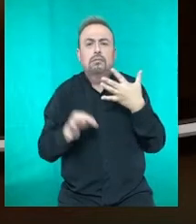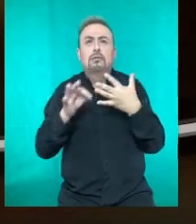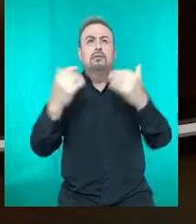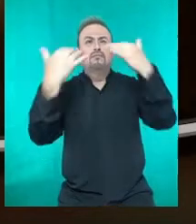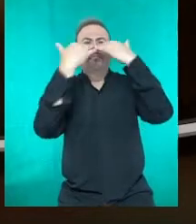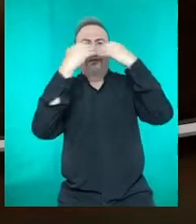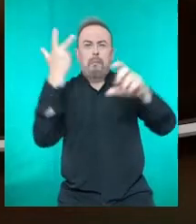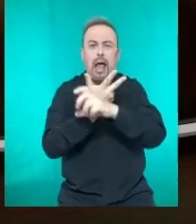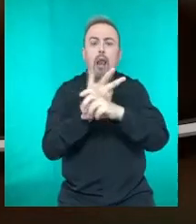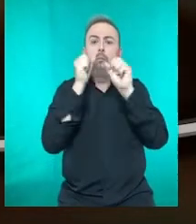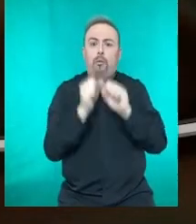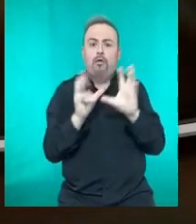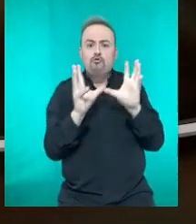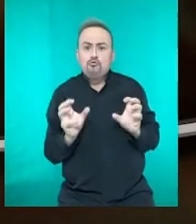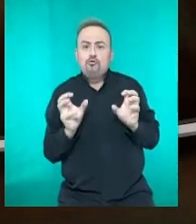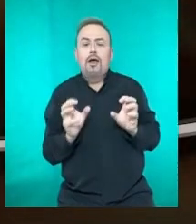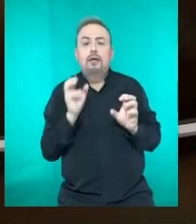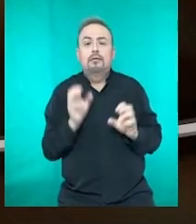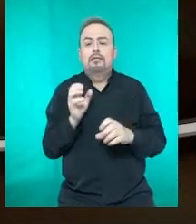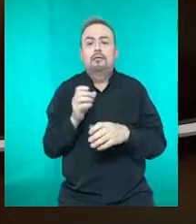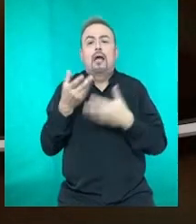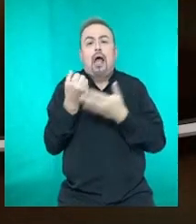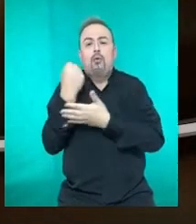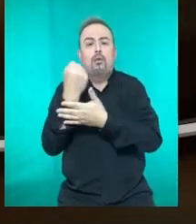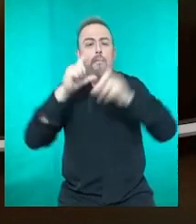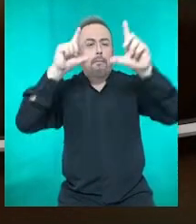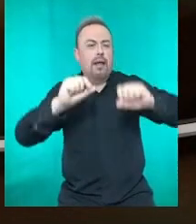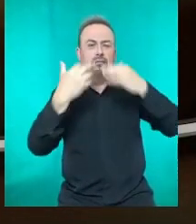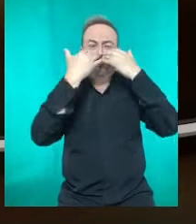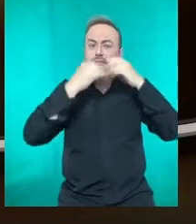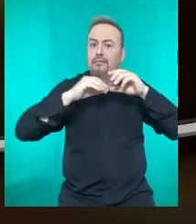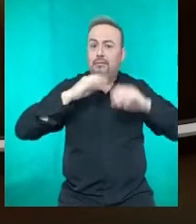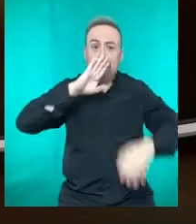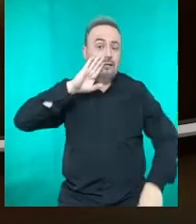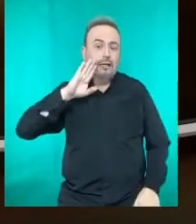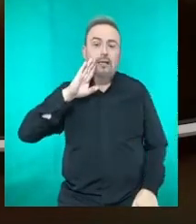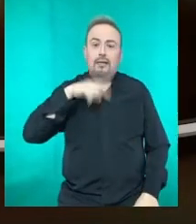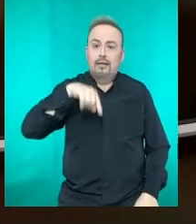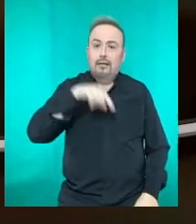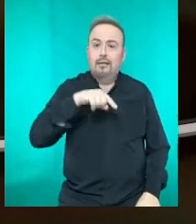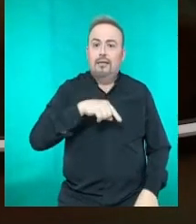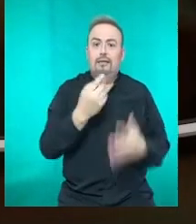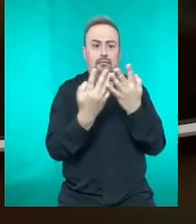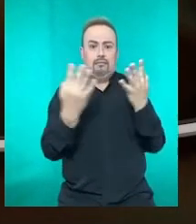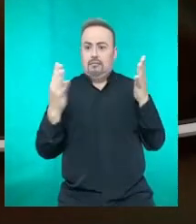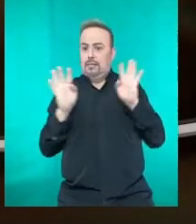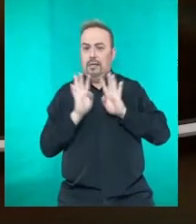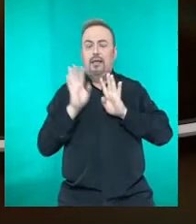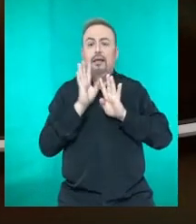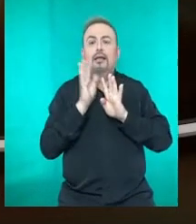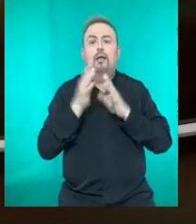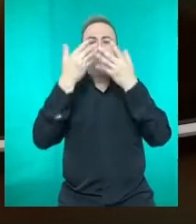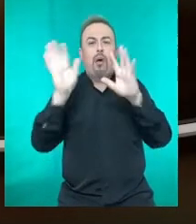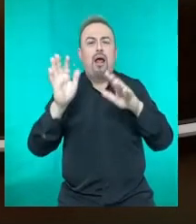aire, oxidándolo, ayudando a la reducción de ello. Por lo tanto, limpiaría la fachada, absorbiendo este